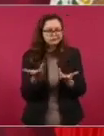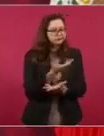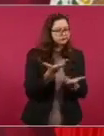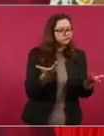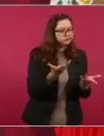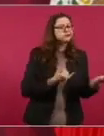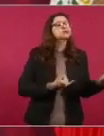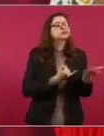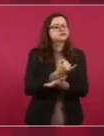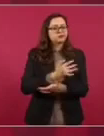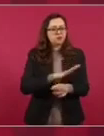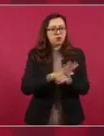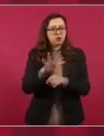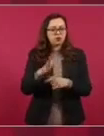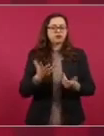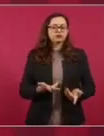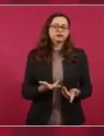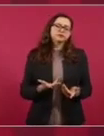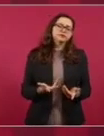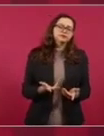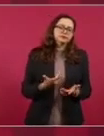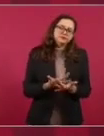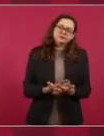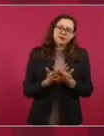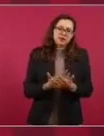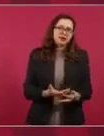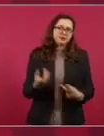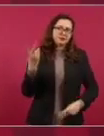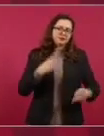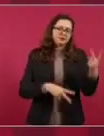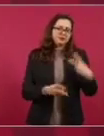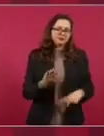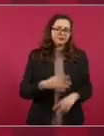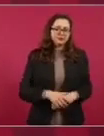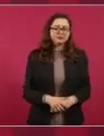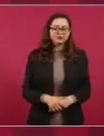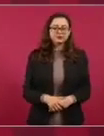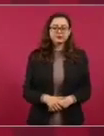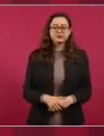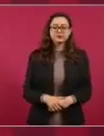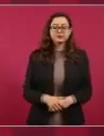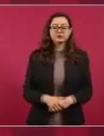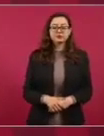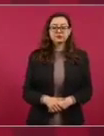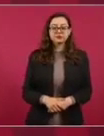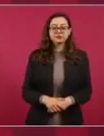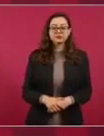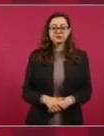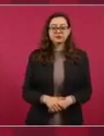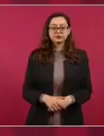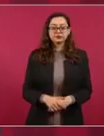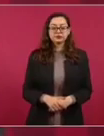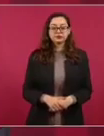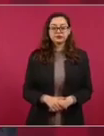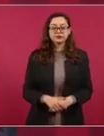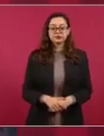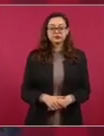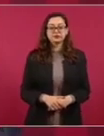vamos a tratar este tema. Entonces les informamos, no va a